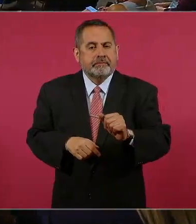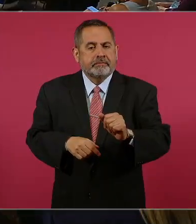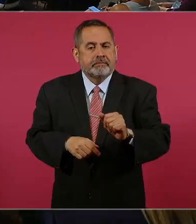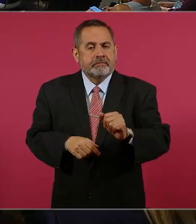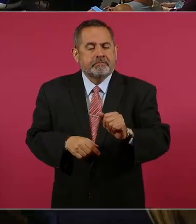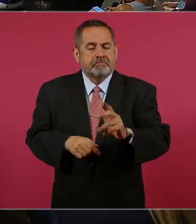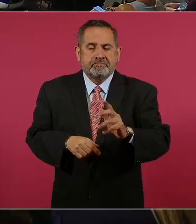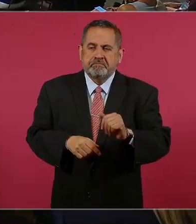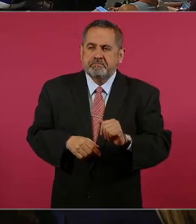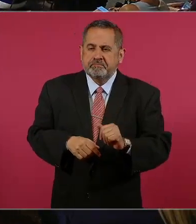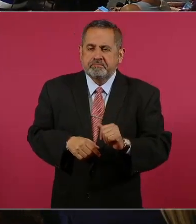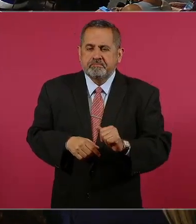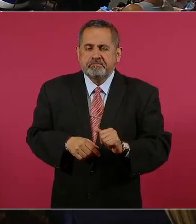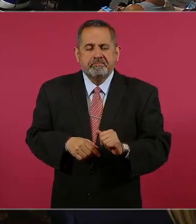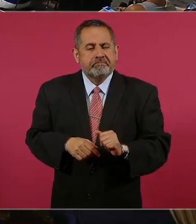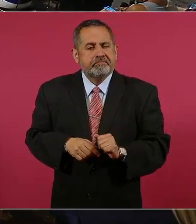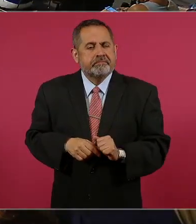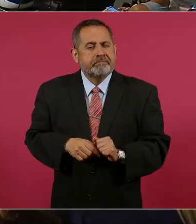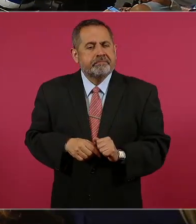quiero